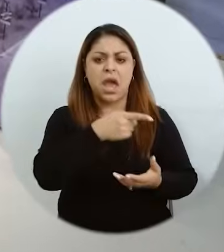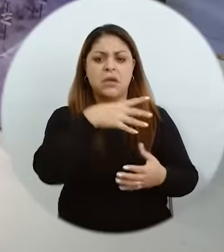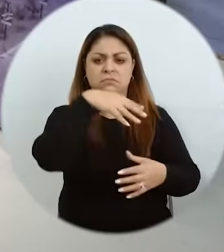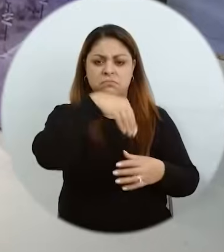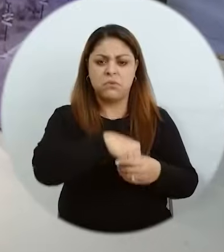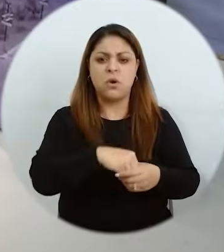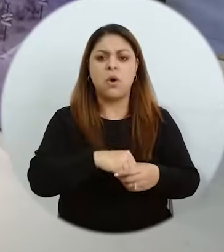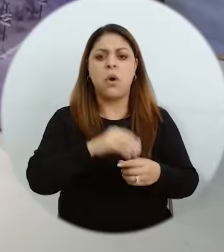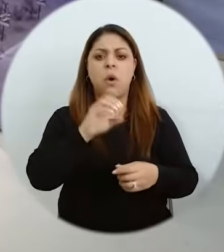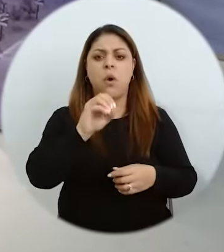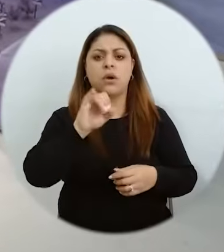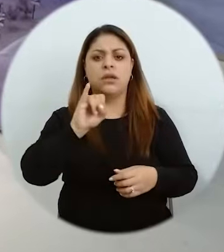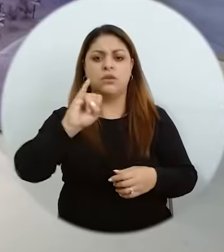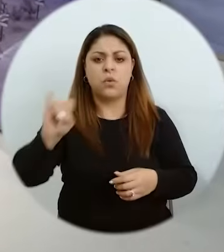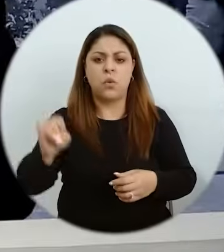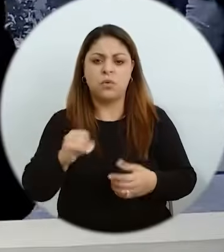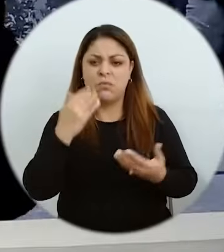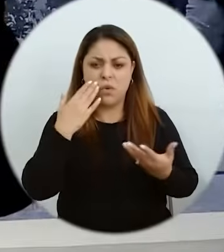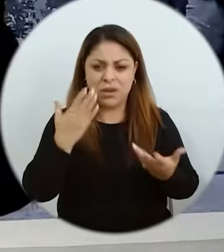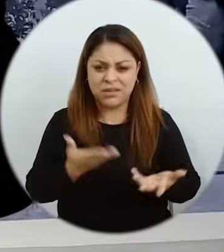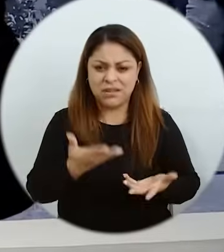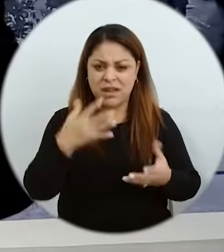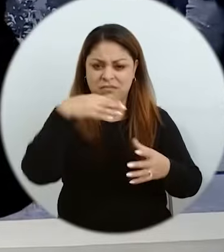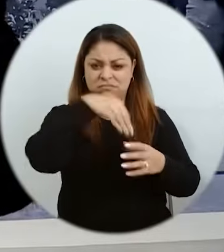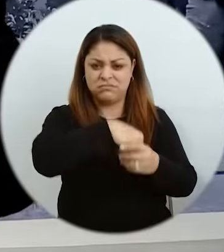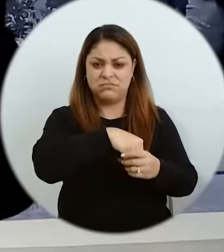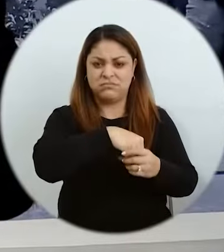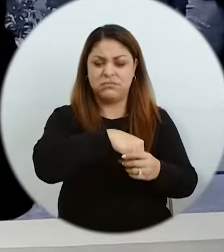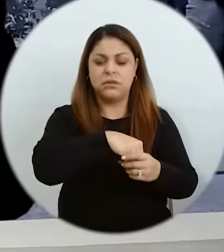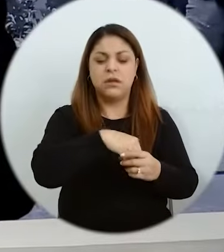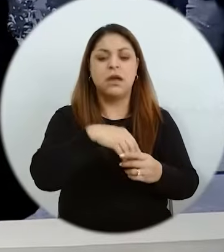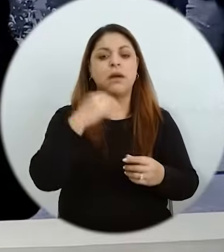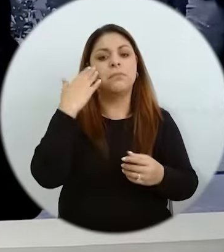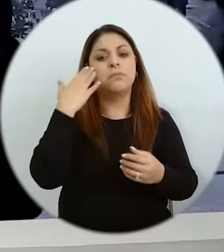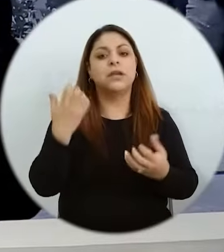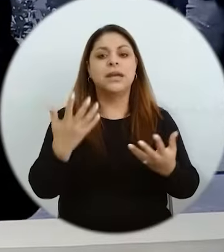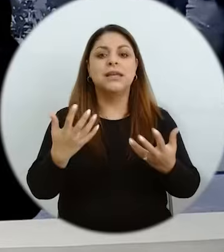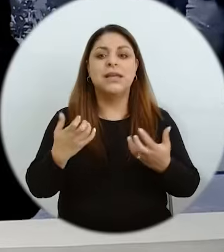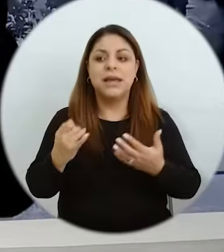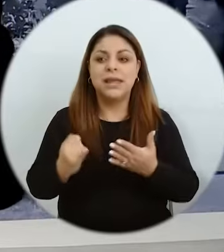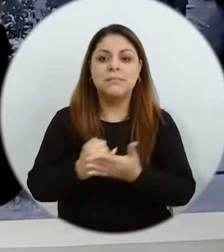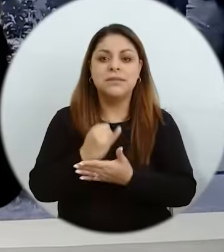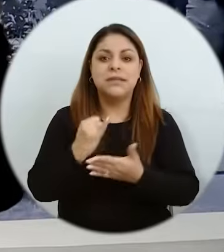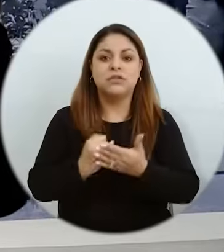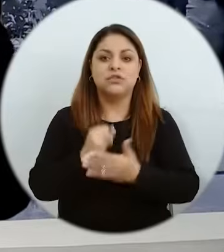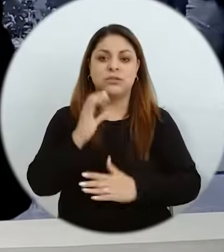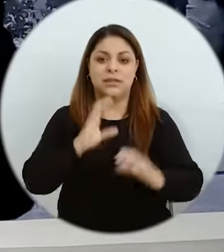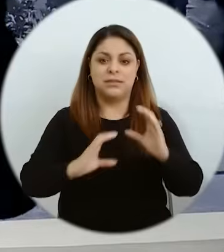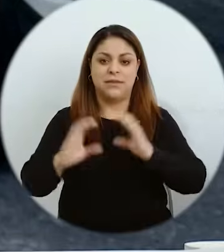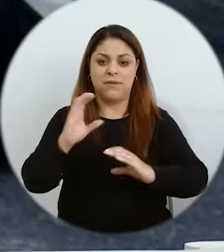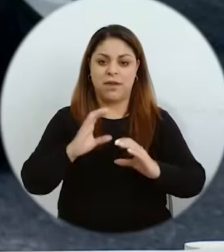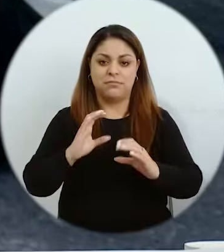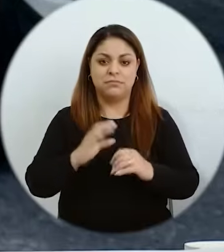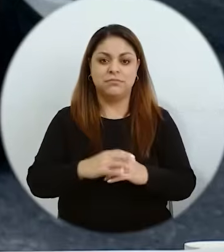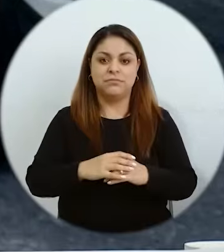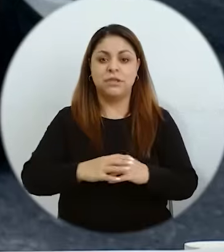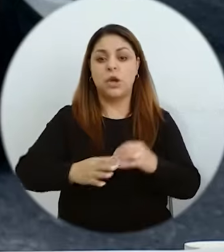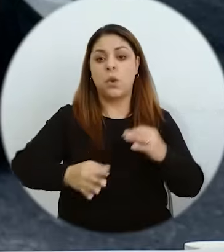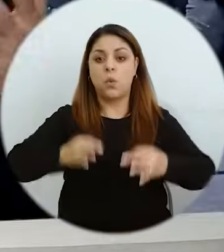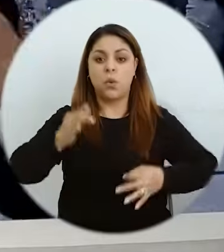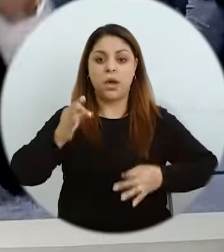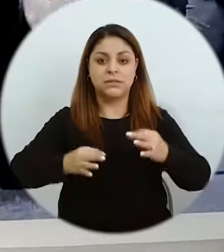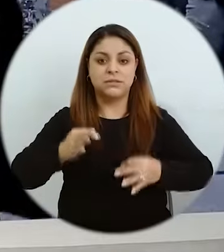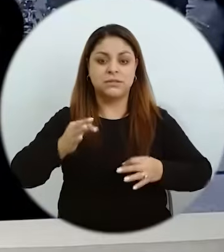de investigación judicial? Bueno, organismo de investigación judicial porque lo que se quería era hacer una investigación científica, que los jueces